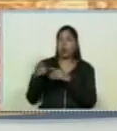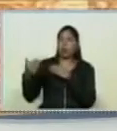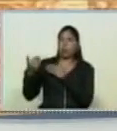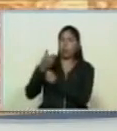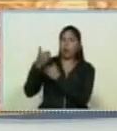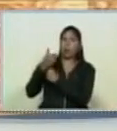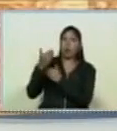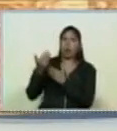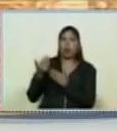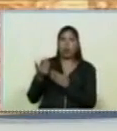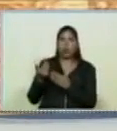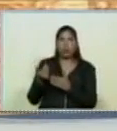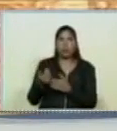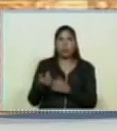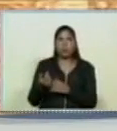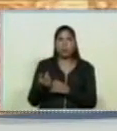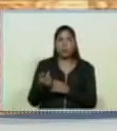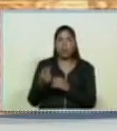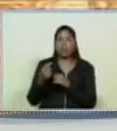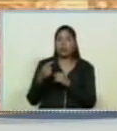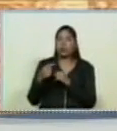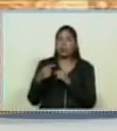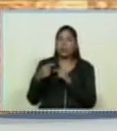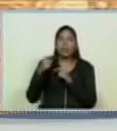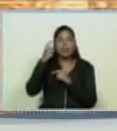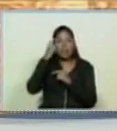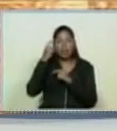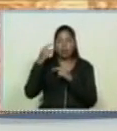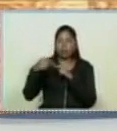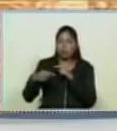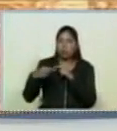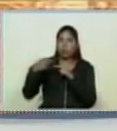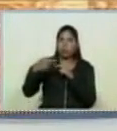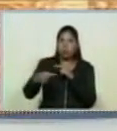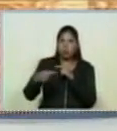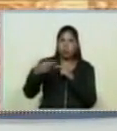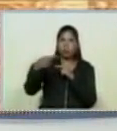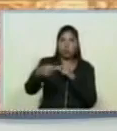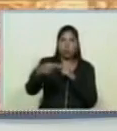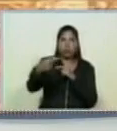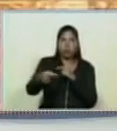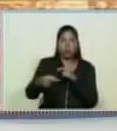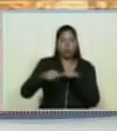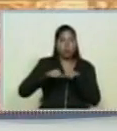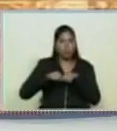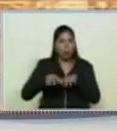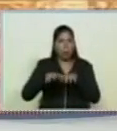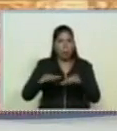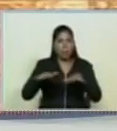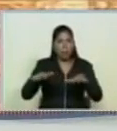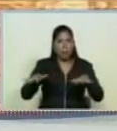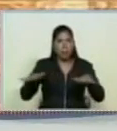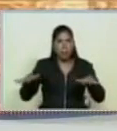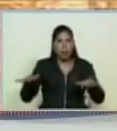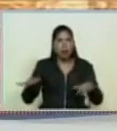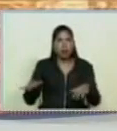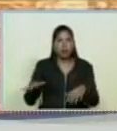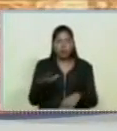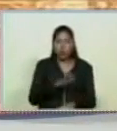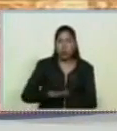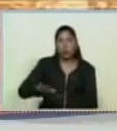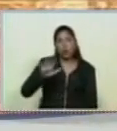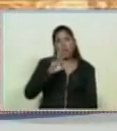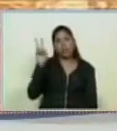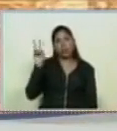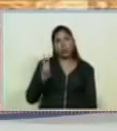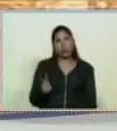cada semana, día por día, el alto mando político desplegado por todo el país, siempre,